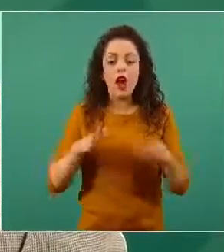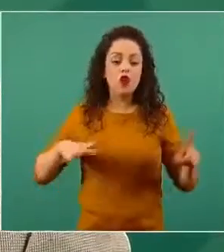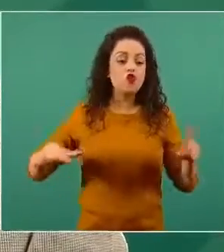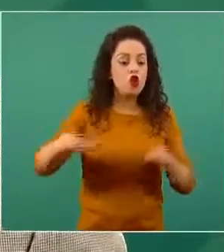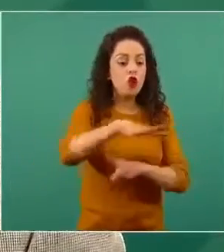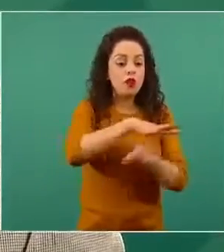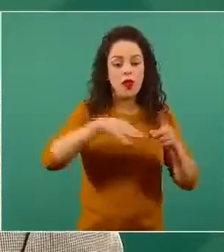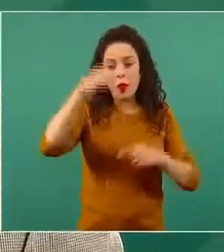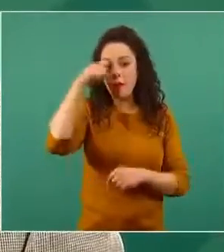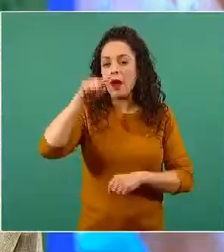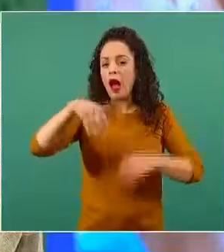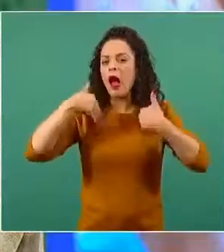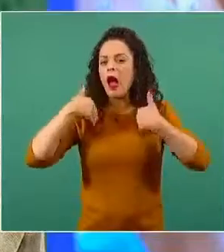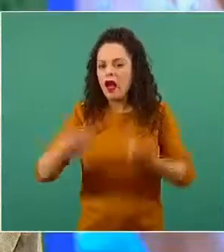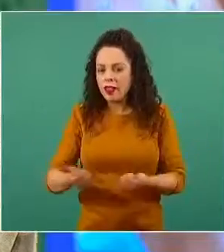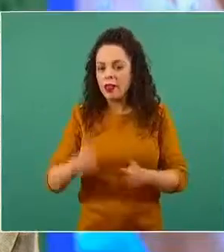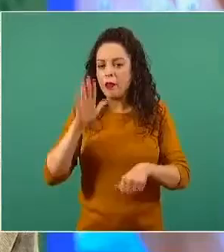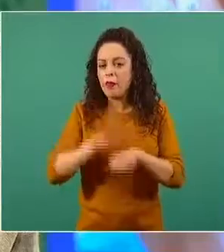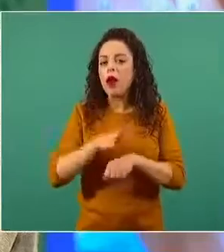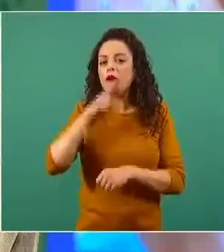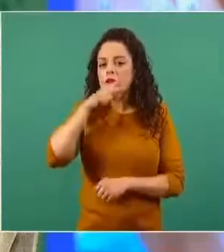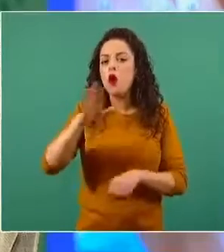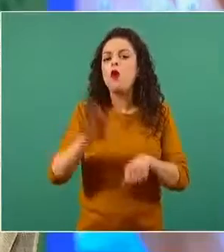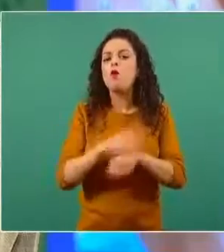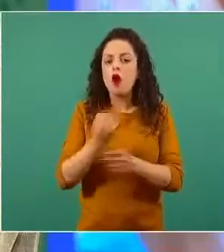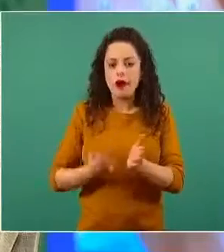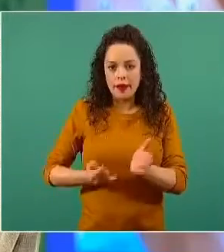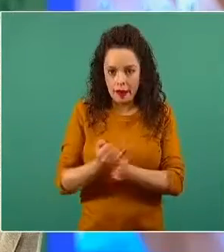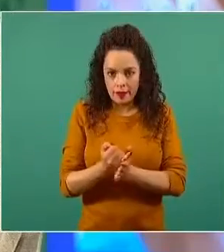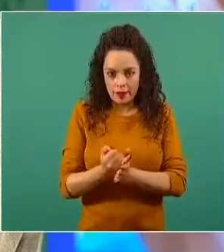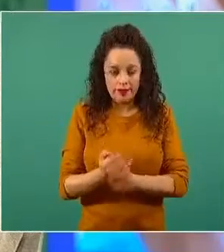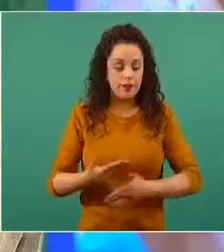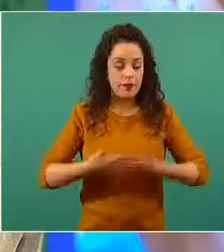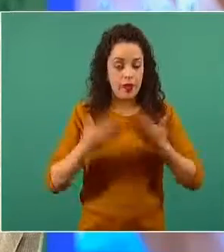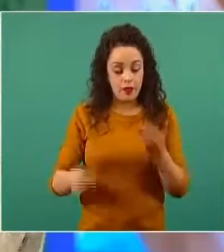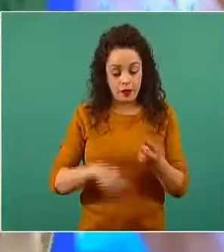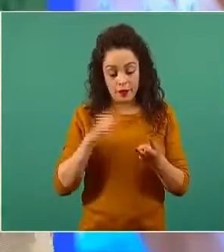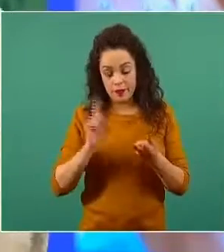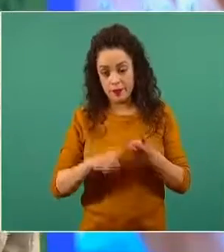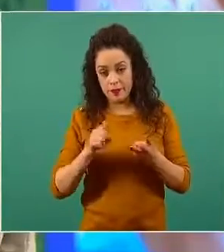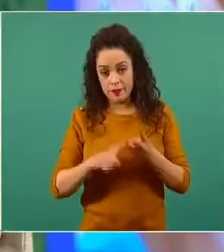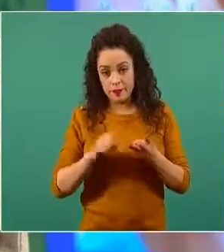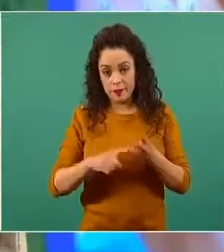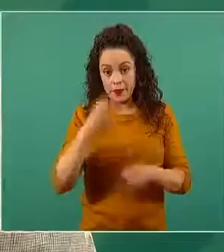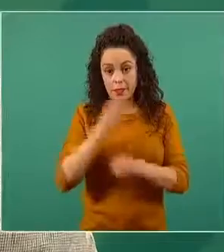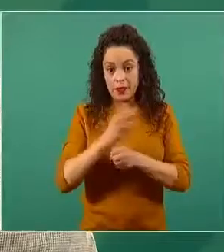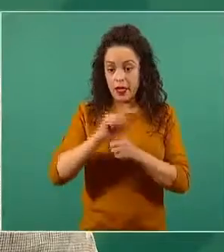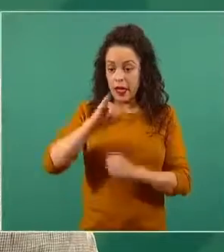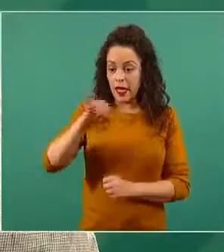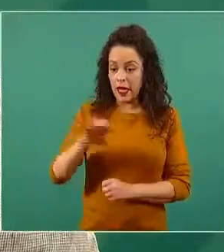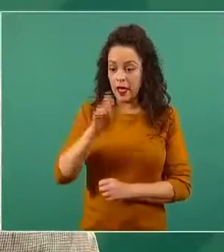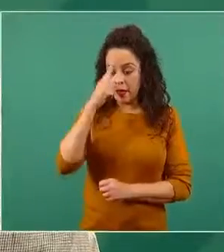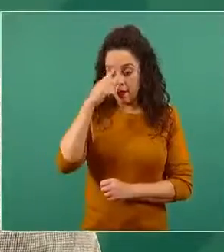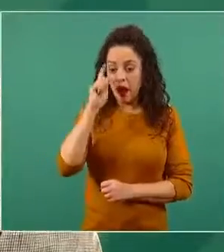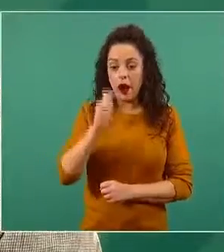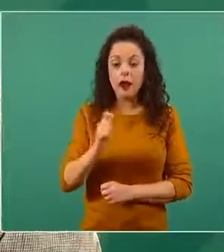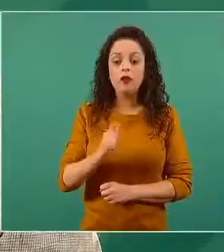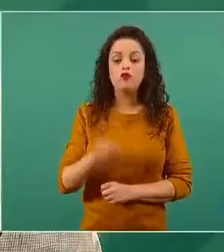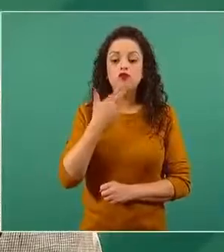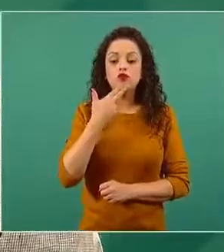razonamiento. También tenemos en ese tercer eje de priorización, que está definido por la oportunidad de usar la